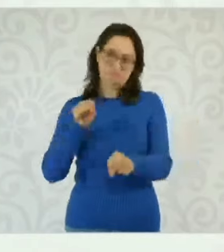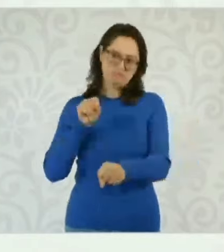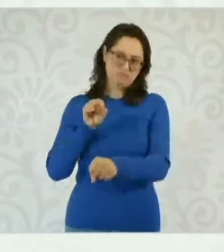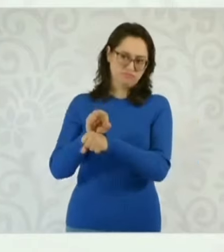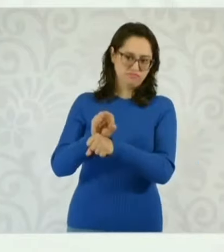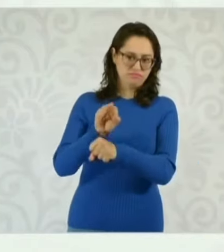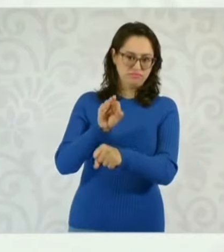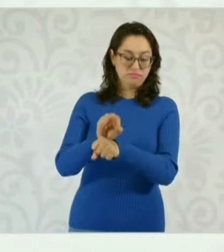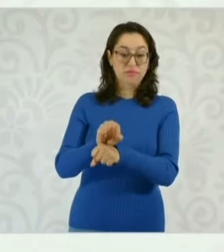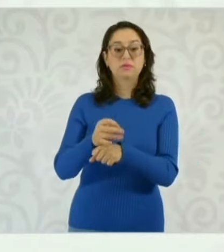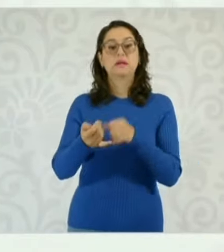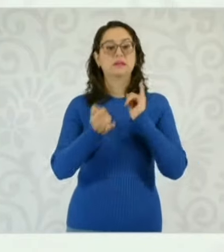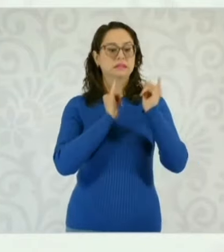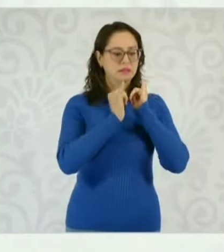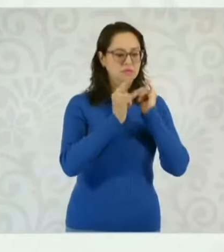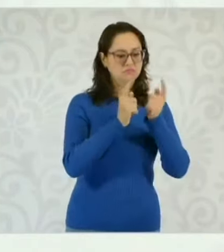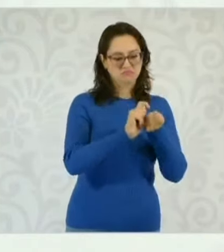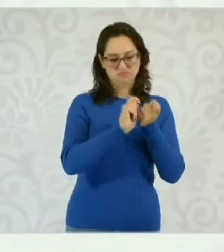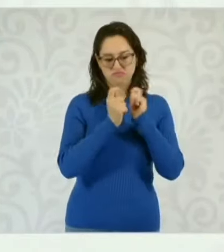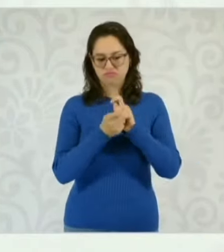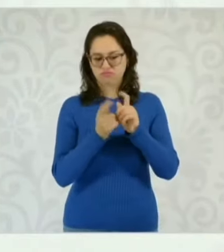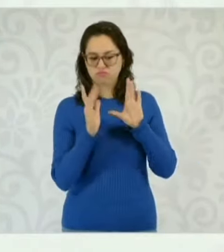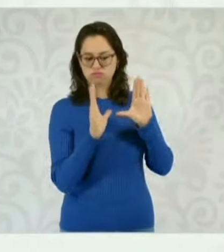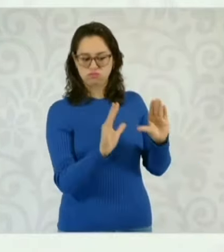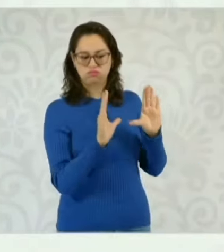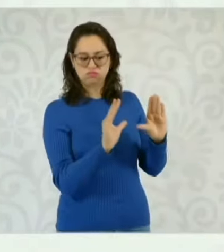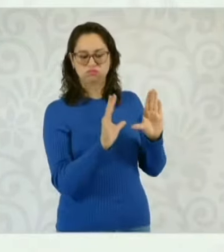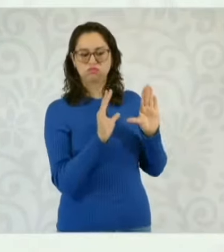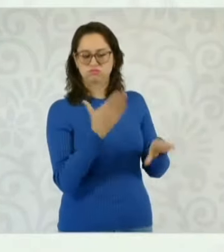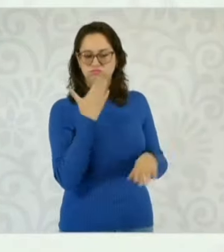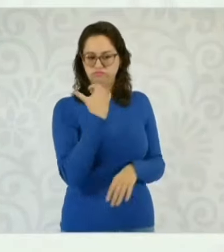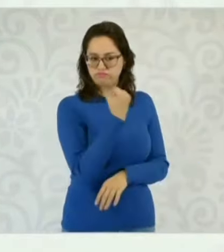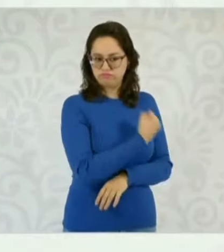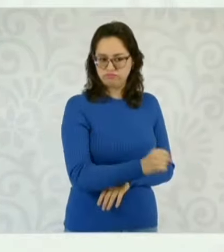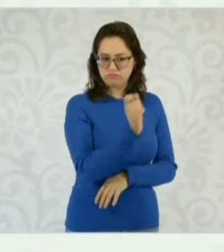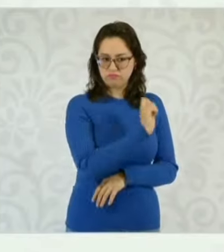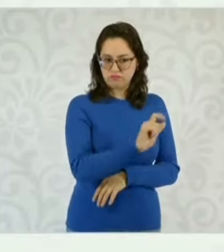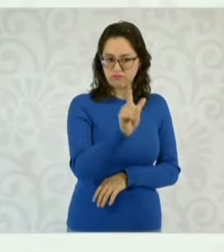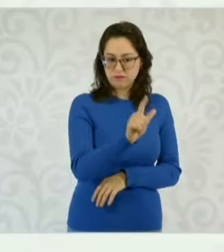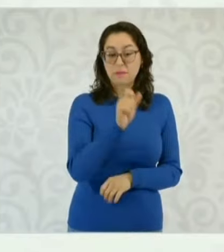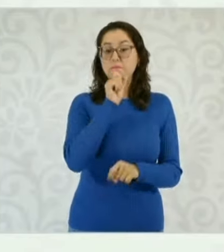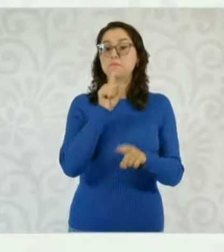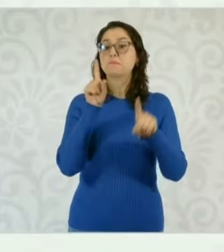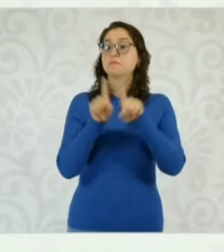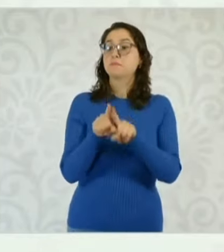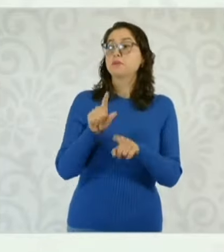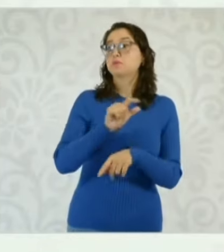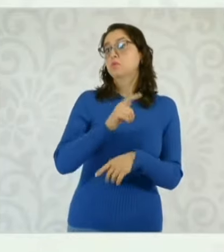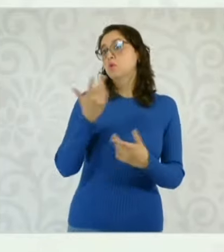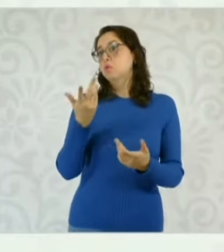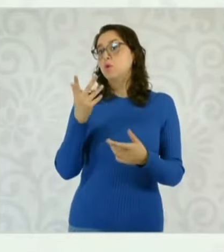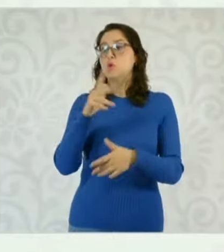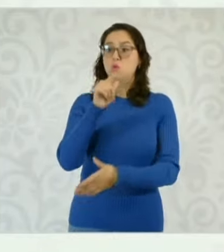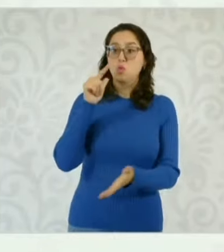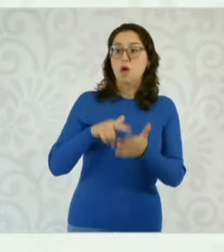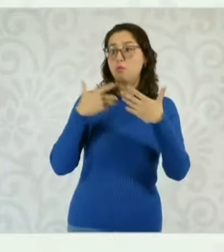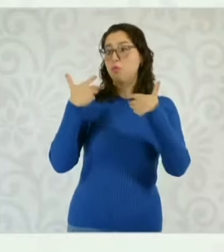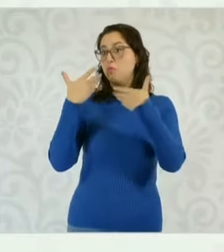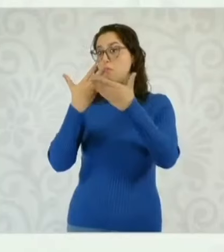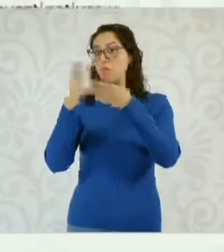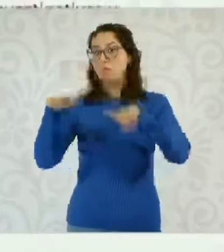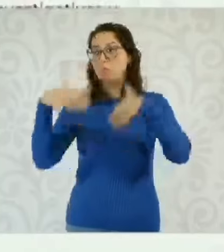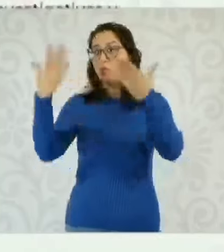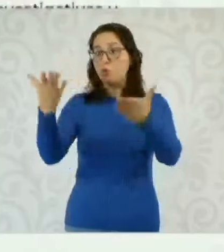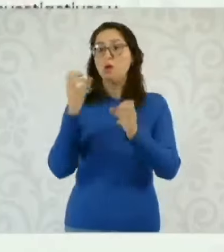También profesionaliza intérpretes y traductores y asegura espacios a las lenguas indígenas en los medios de comunicación y los espacios públicos. Siguiente, por